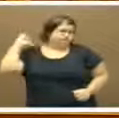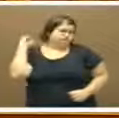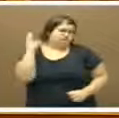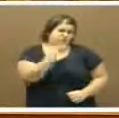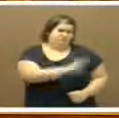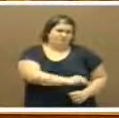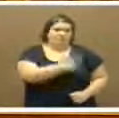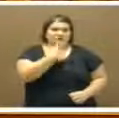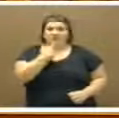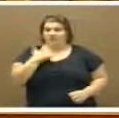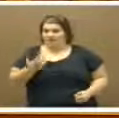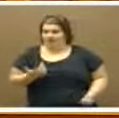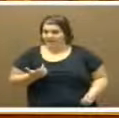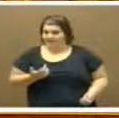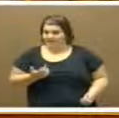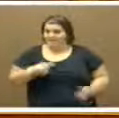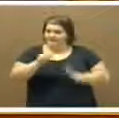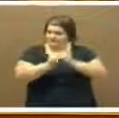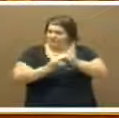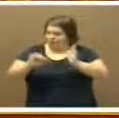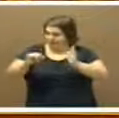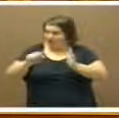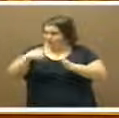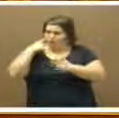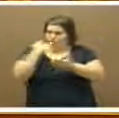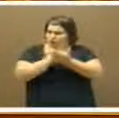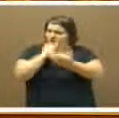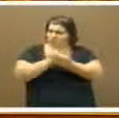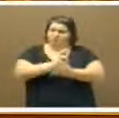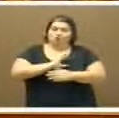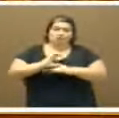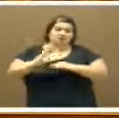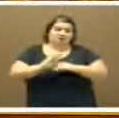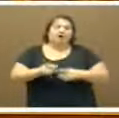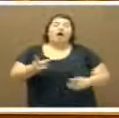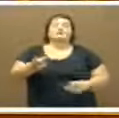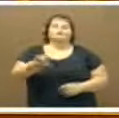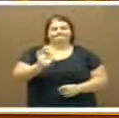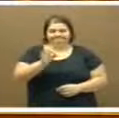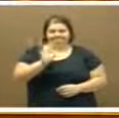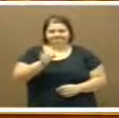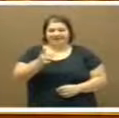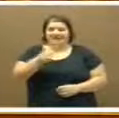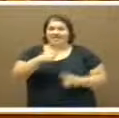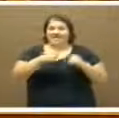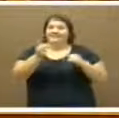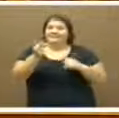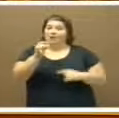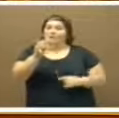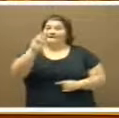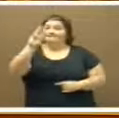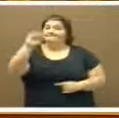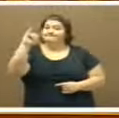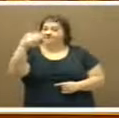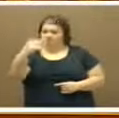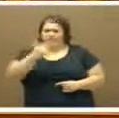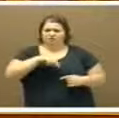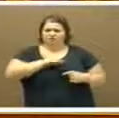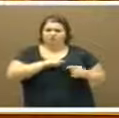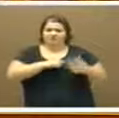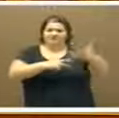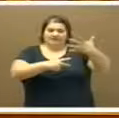comía. Tiene de datos, si quiere usted también luego lo comprobamos, señor consejero. Por cierto, en deuda sobre PIB somos la séptima